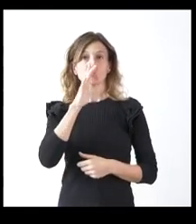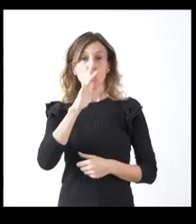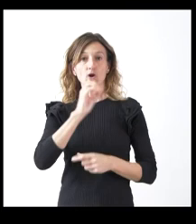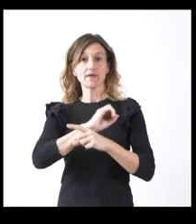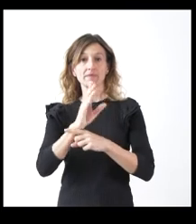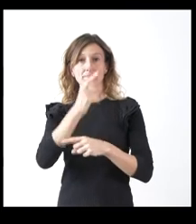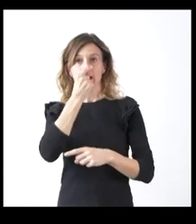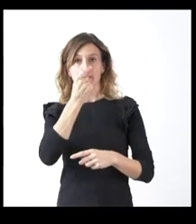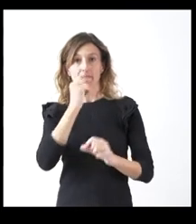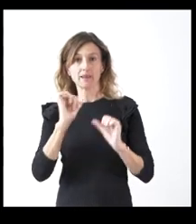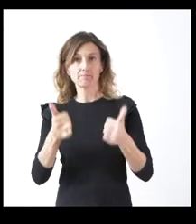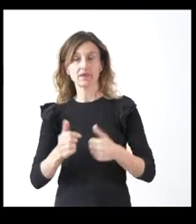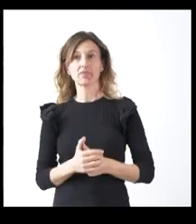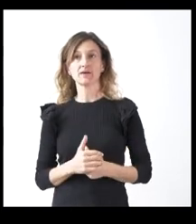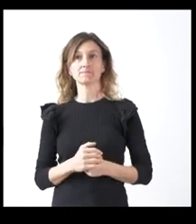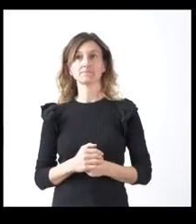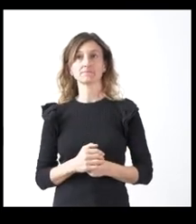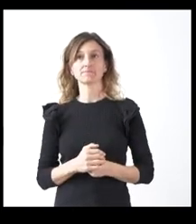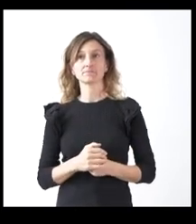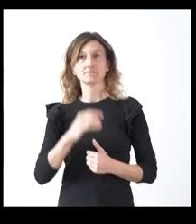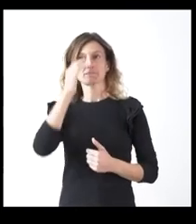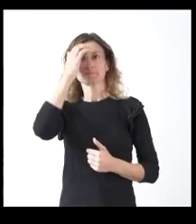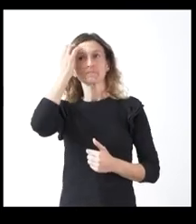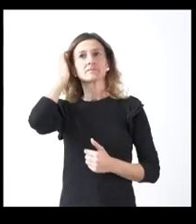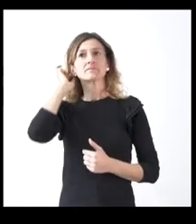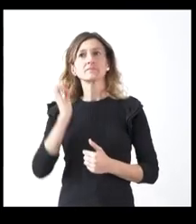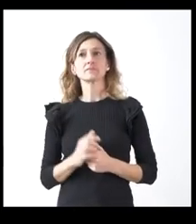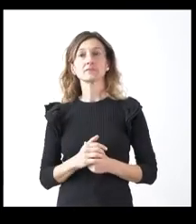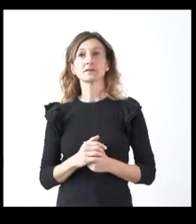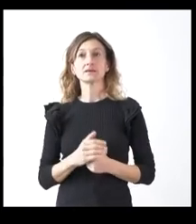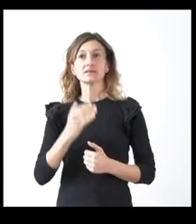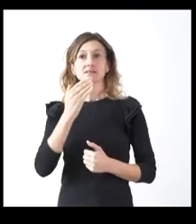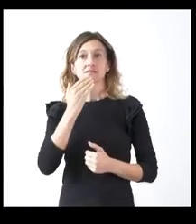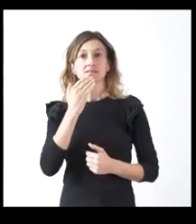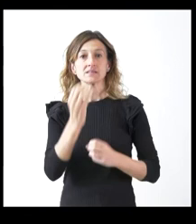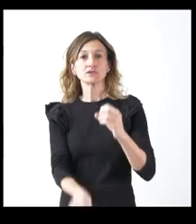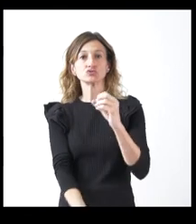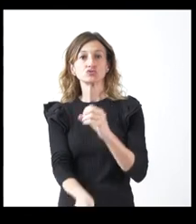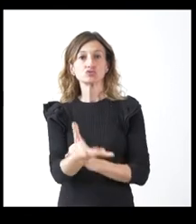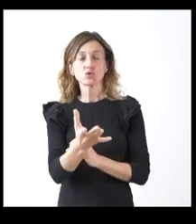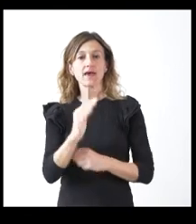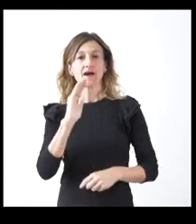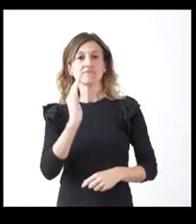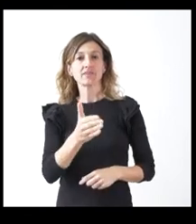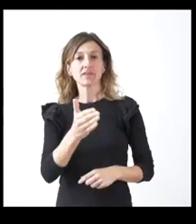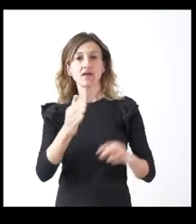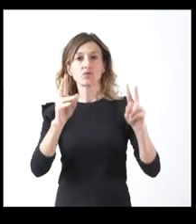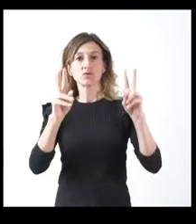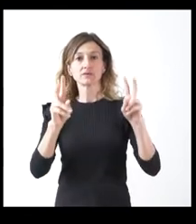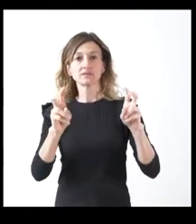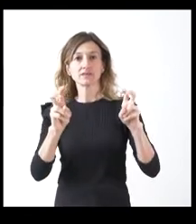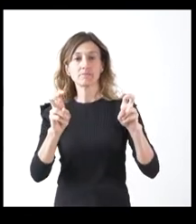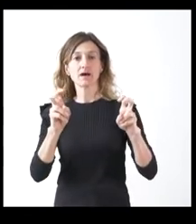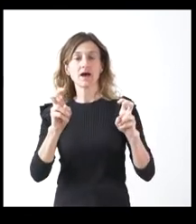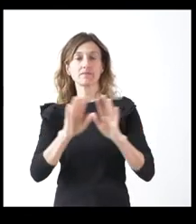gripal y por último Supongo que si hubiera llegado algún Euro a Los afectados de la culebra me lo diría